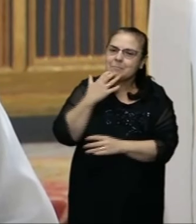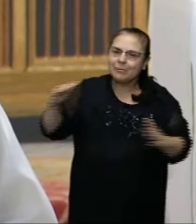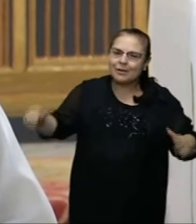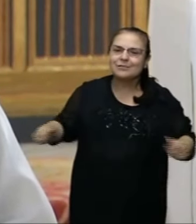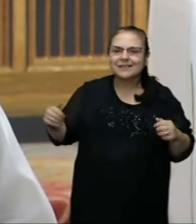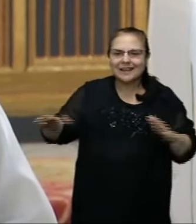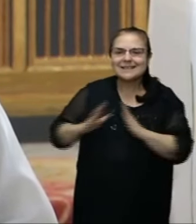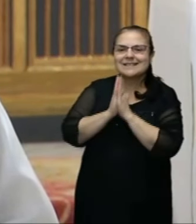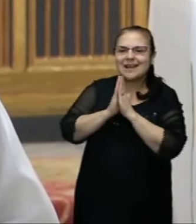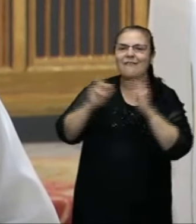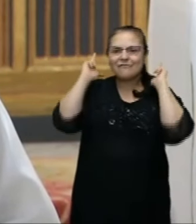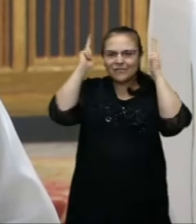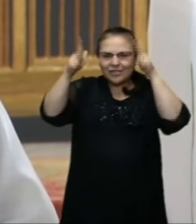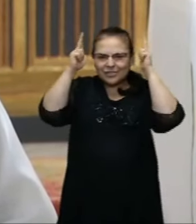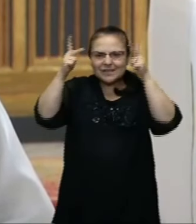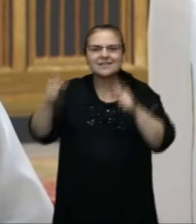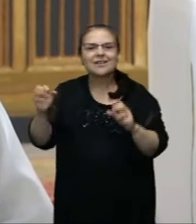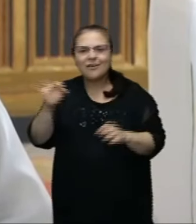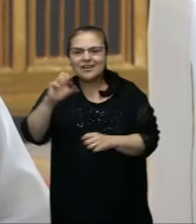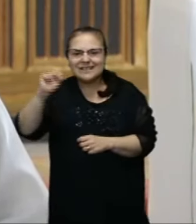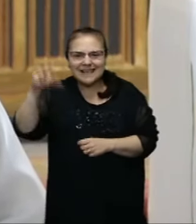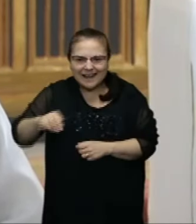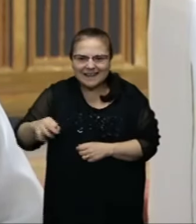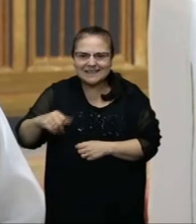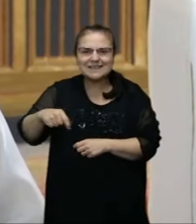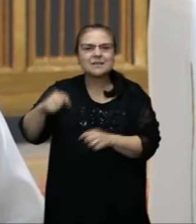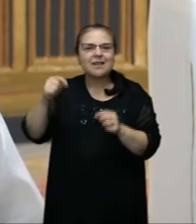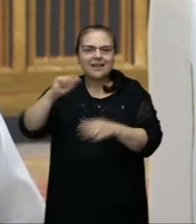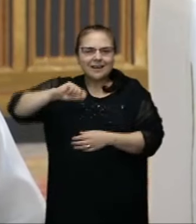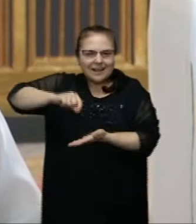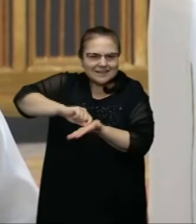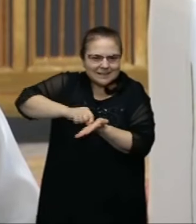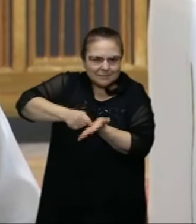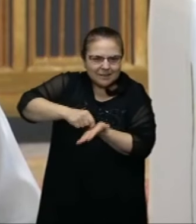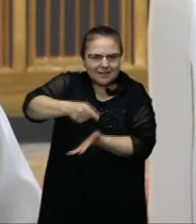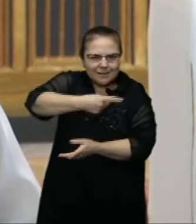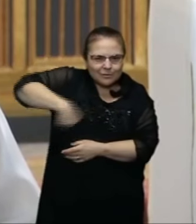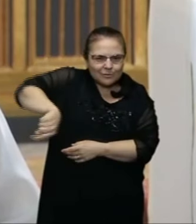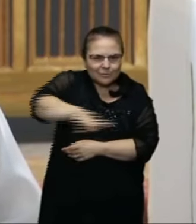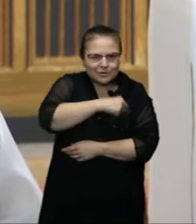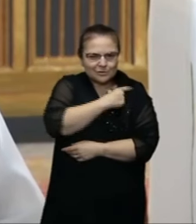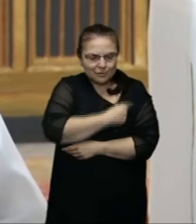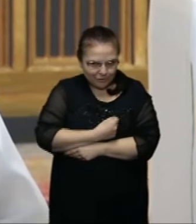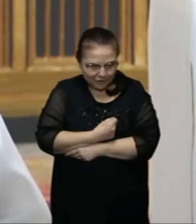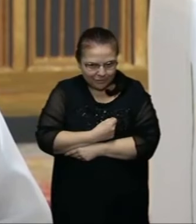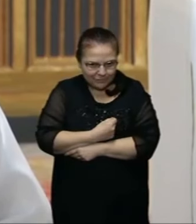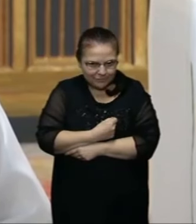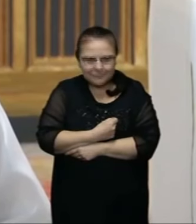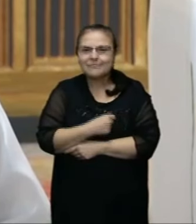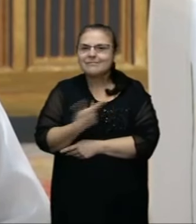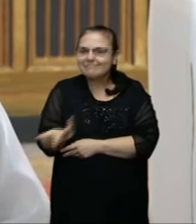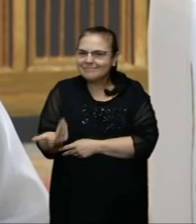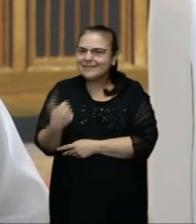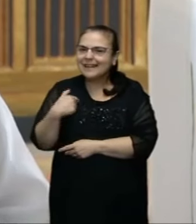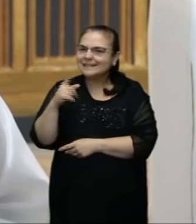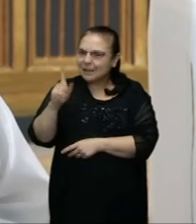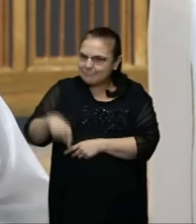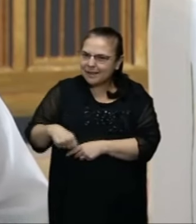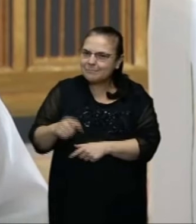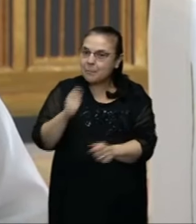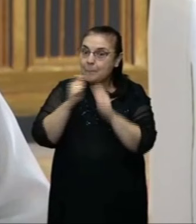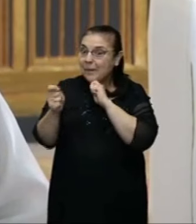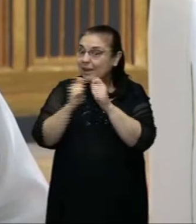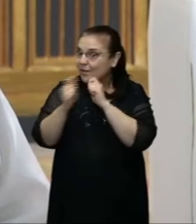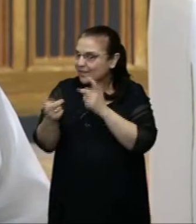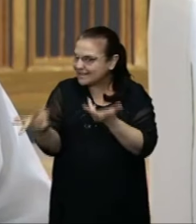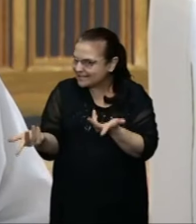en nuestro propio corazón. San Francisco de Sales es patrono de los periodistas y también a ellos se les puede